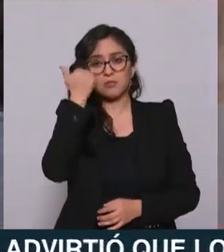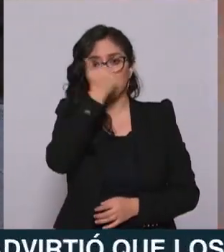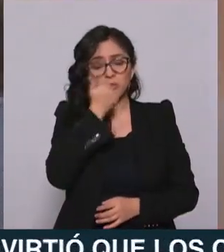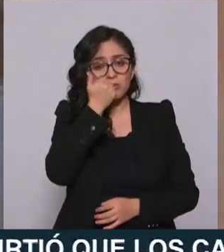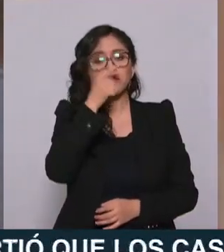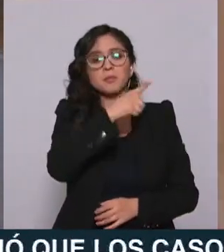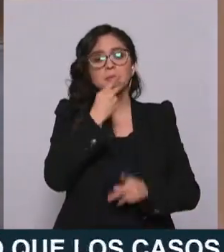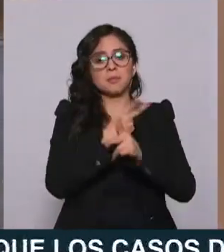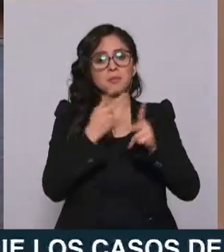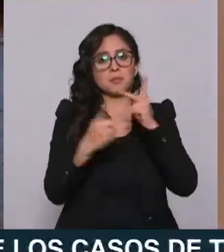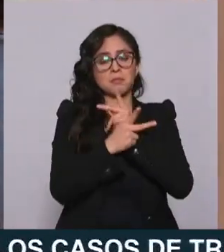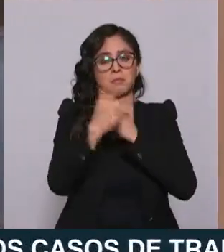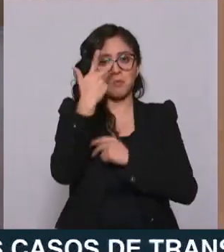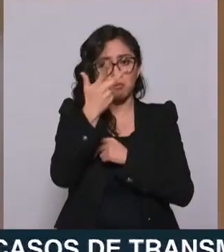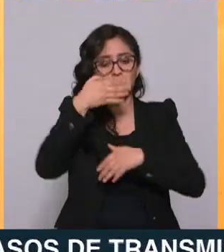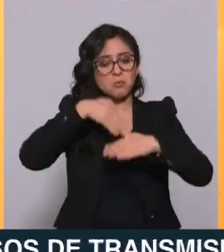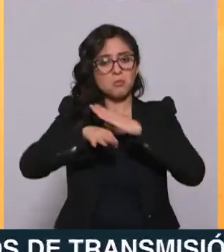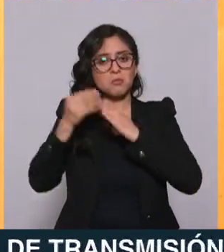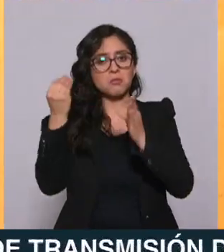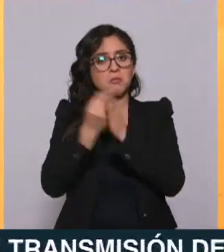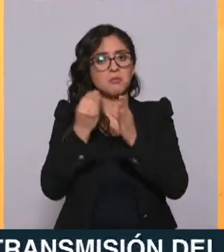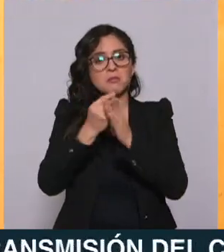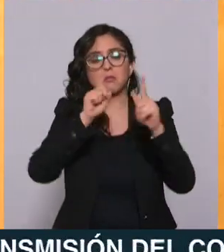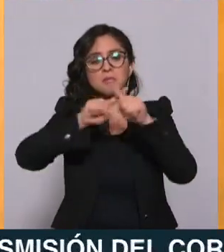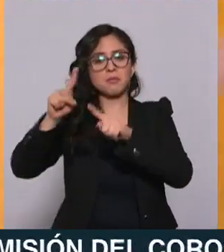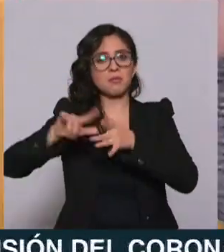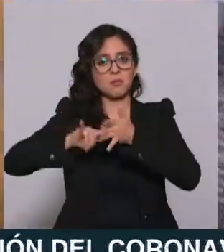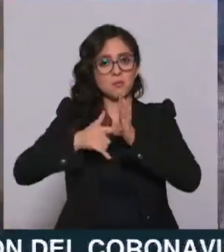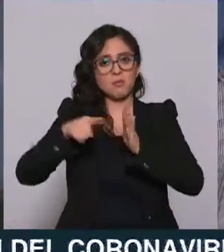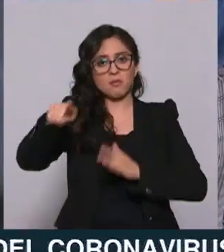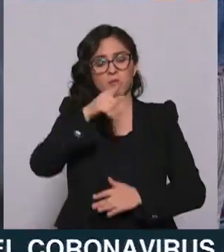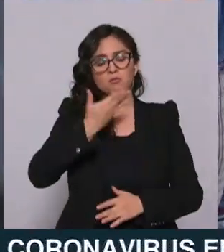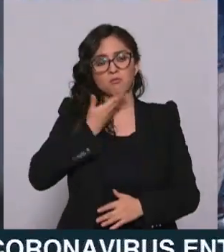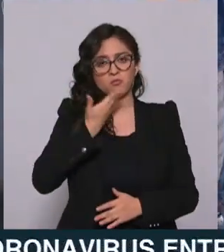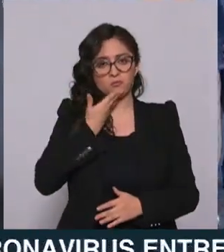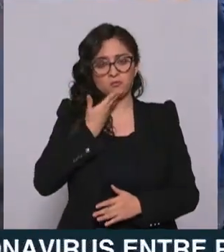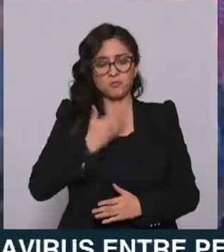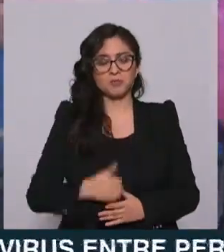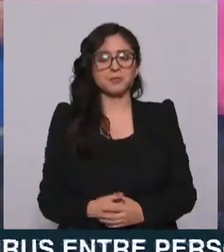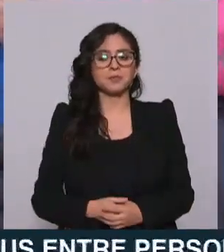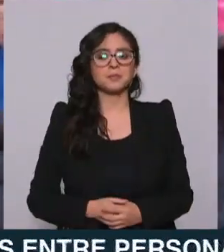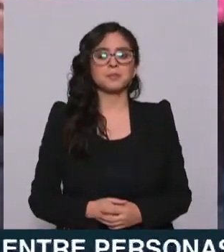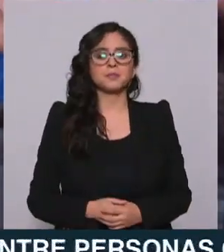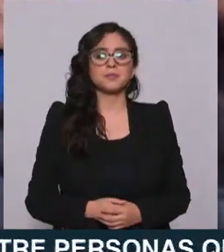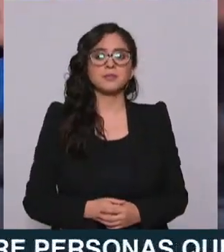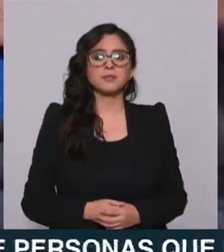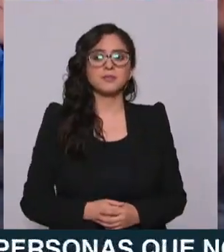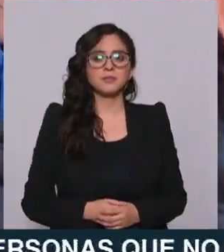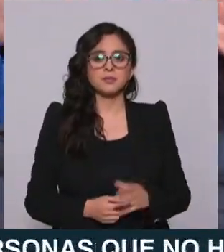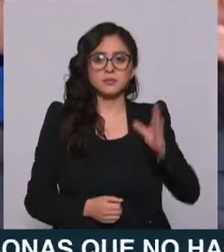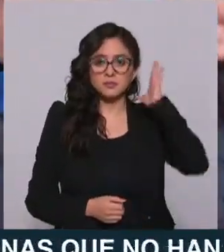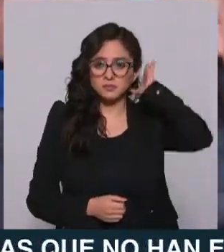regresar a clases en los horarios acostumbrados. En las imágenes, Joel Arias, Saray Mariscal, 21 Noticias.